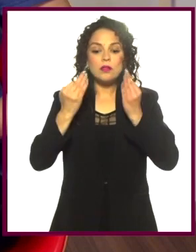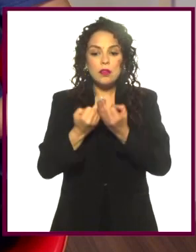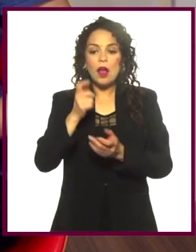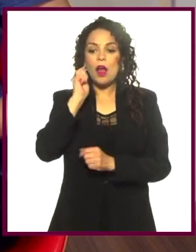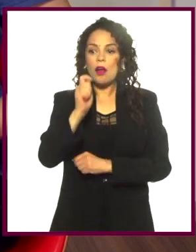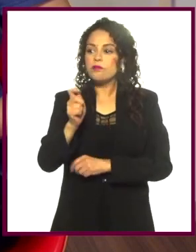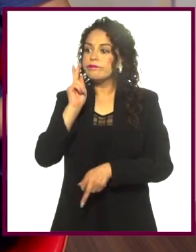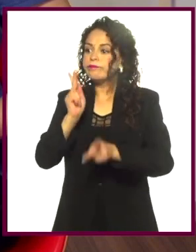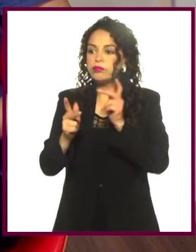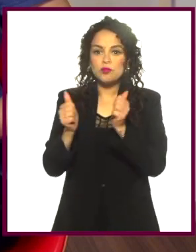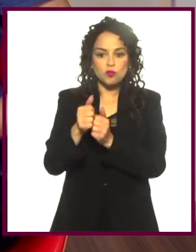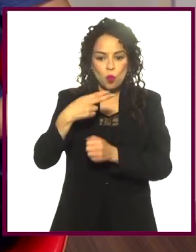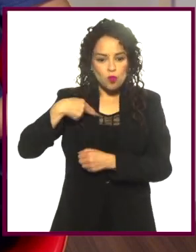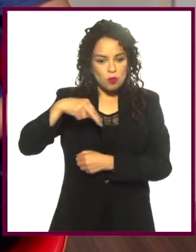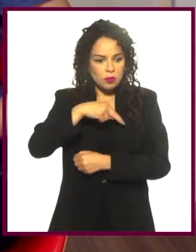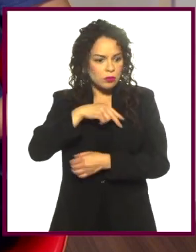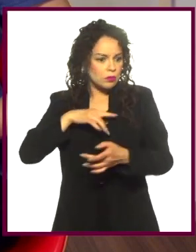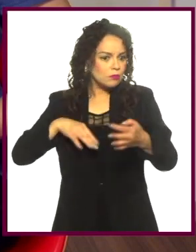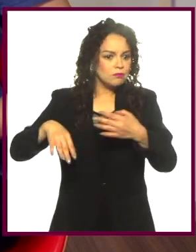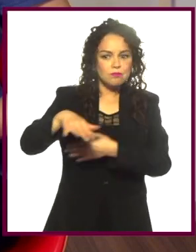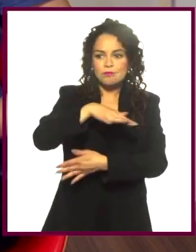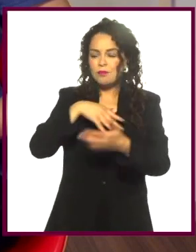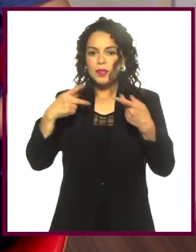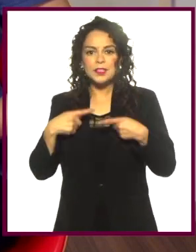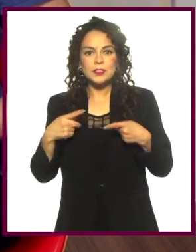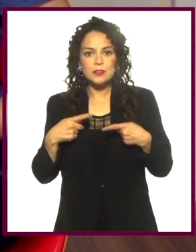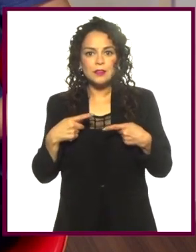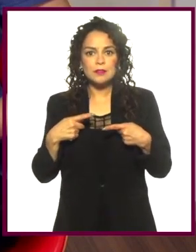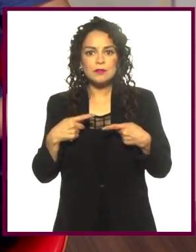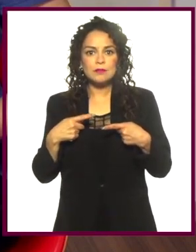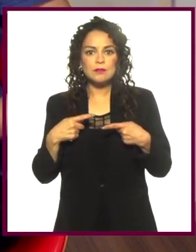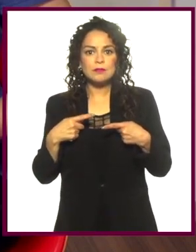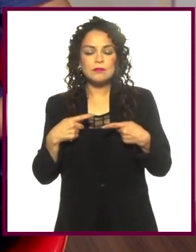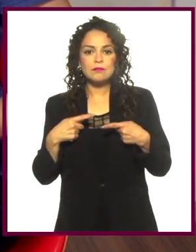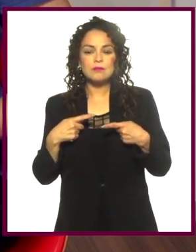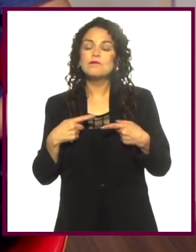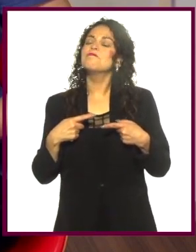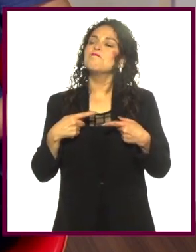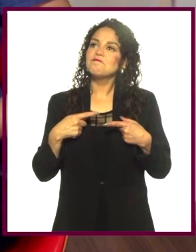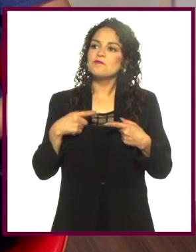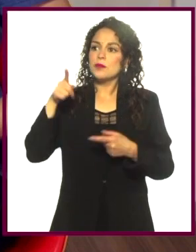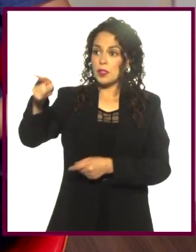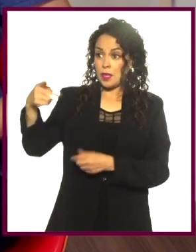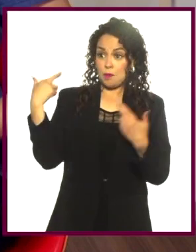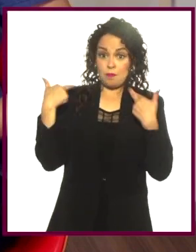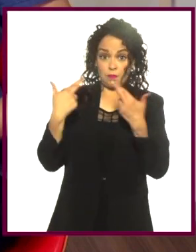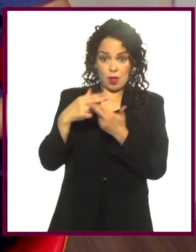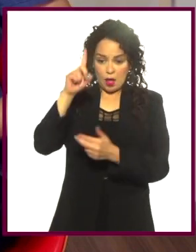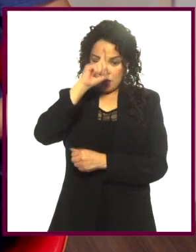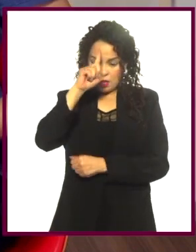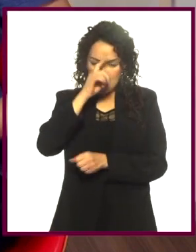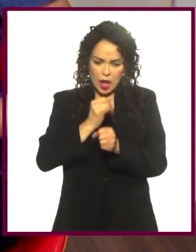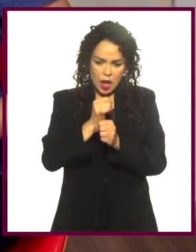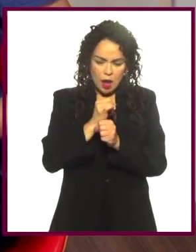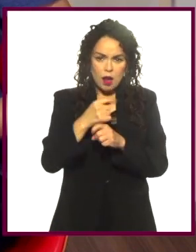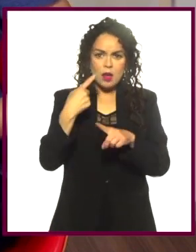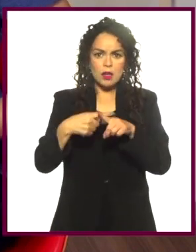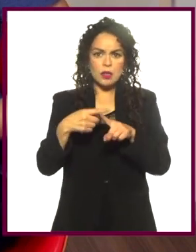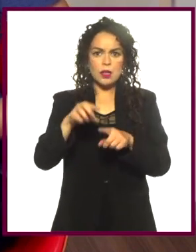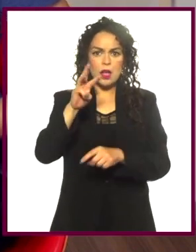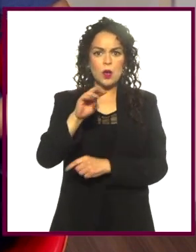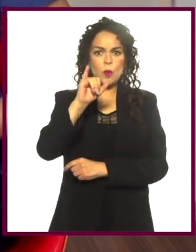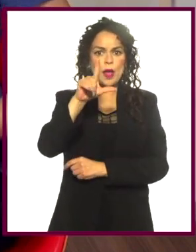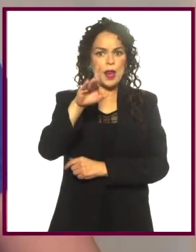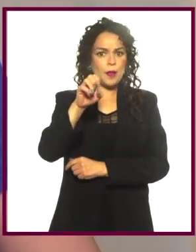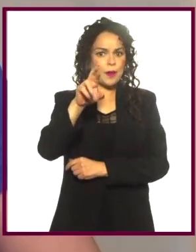con la que hablamos entre nosotros. Hablando de eso, el señor Berlo me recomendó que investigara Wilbur